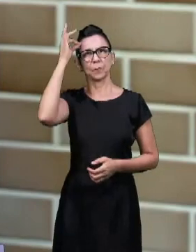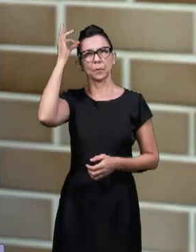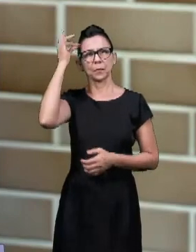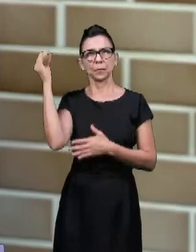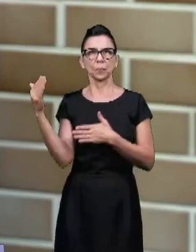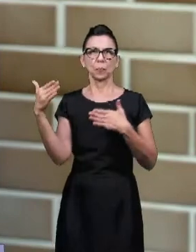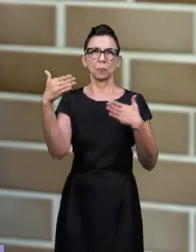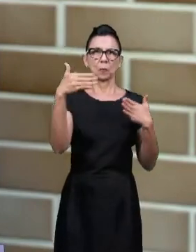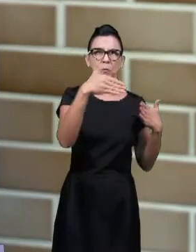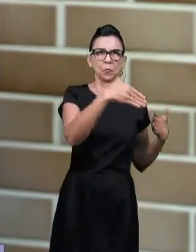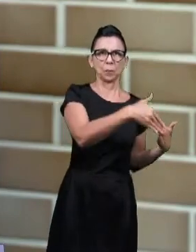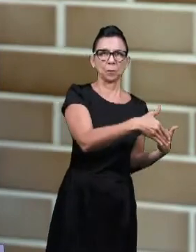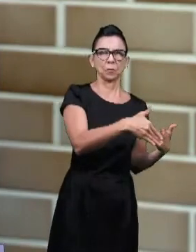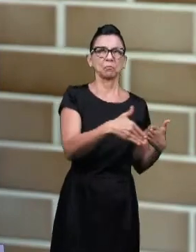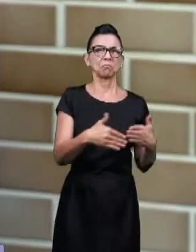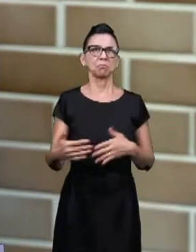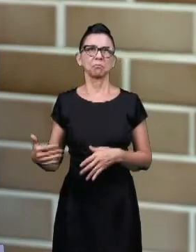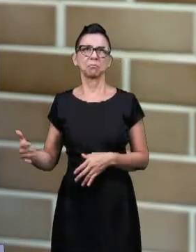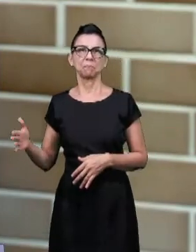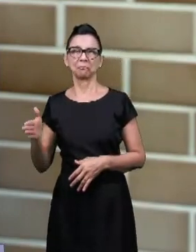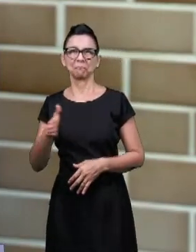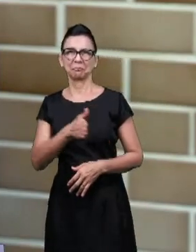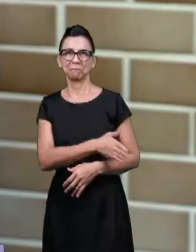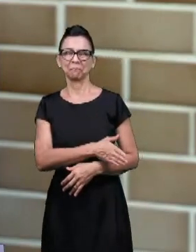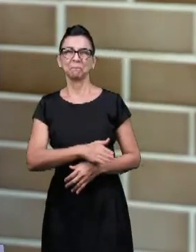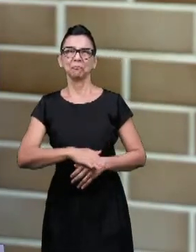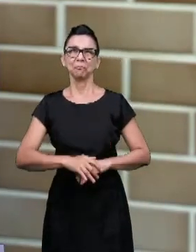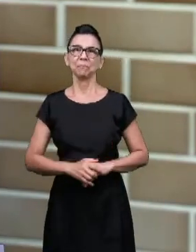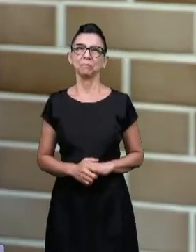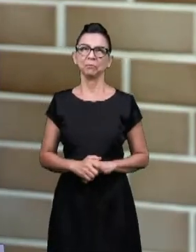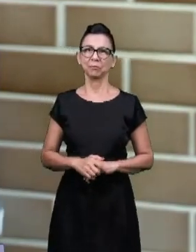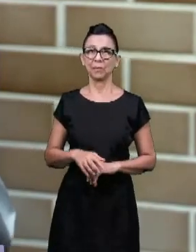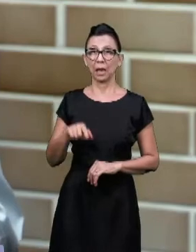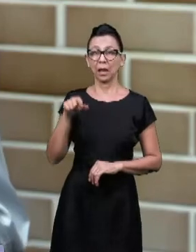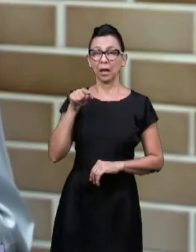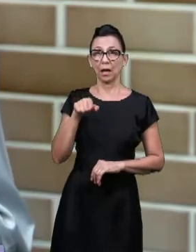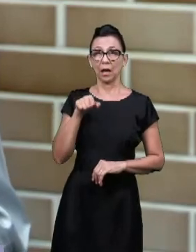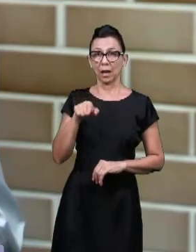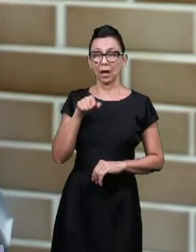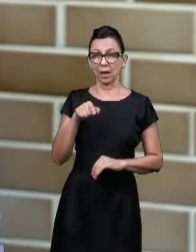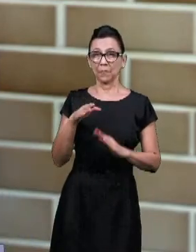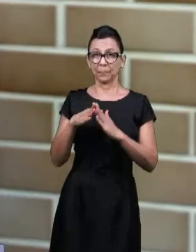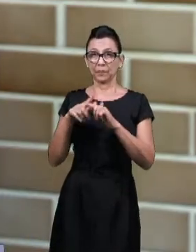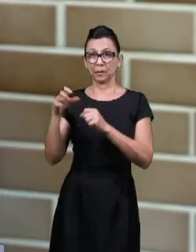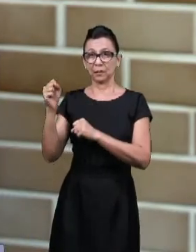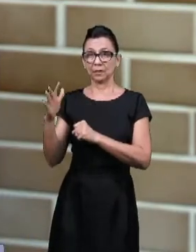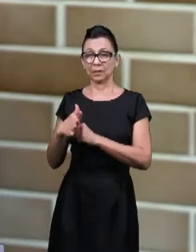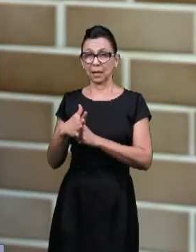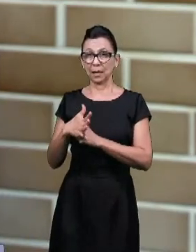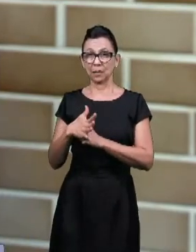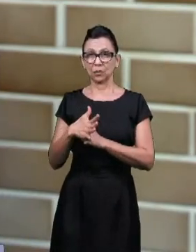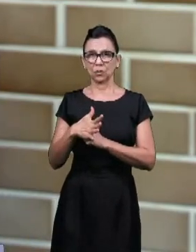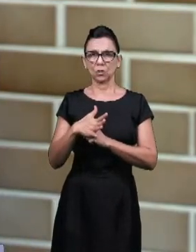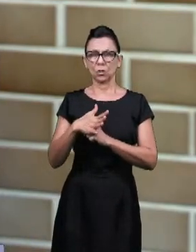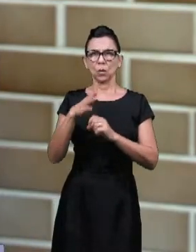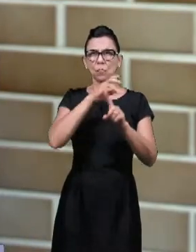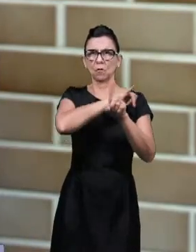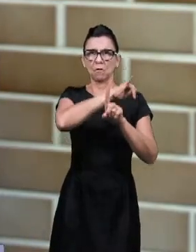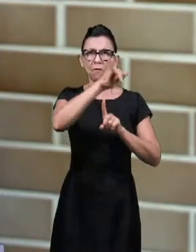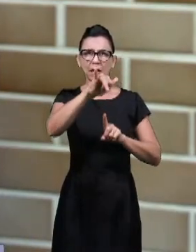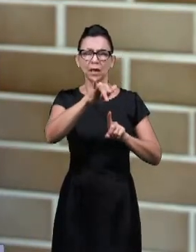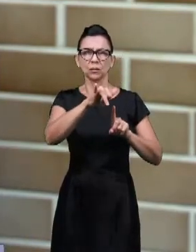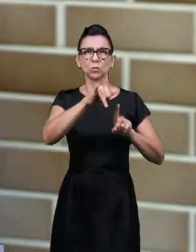igreja de Sardes rejeitou? Ela rejeitou o profético, ela rejeitou a palavra, ela rejeitou o Espírito Santo,